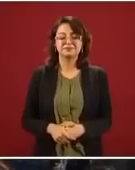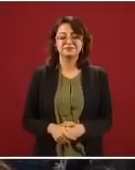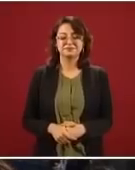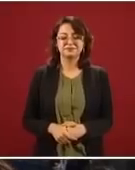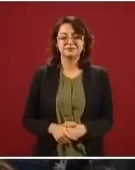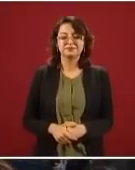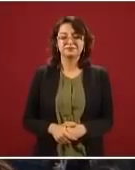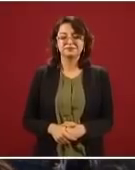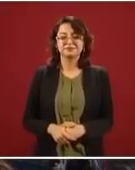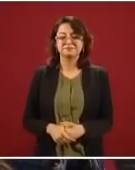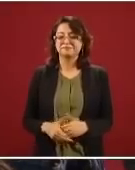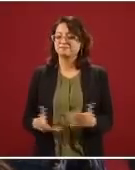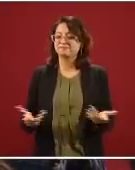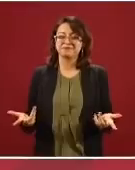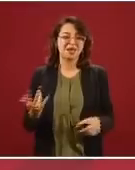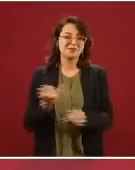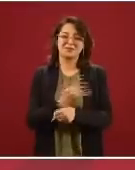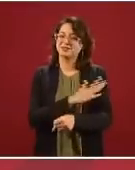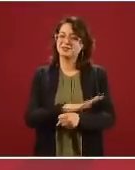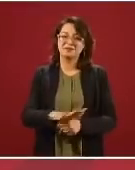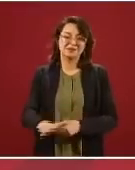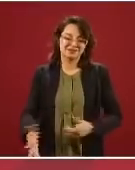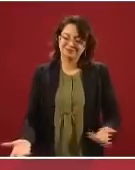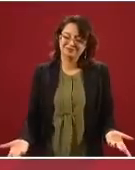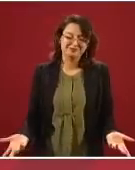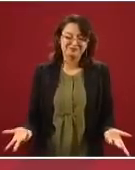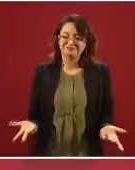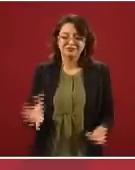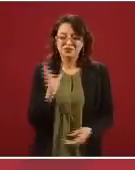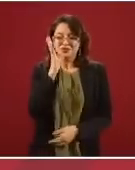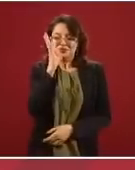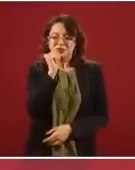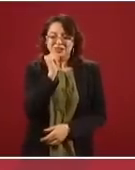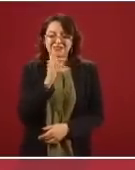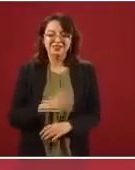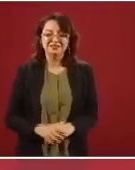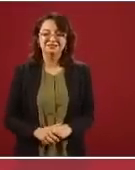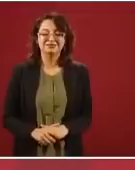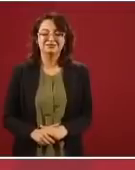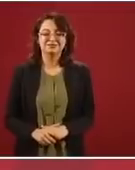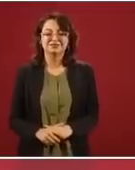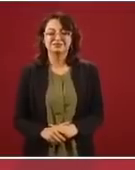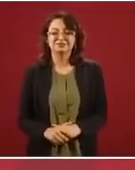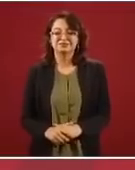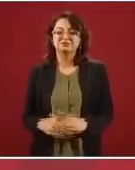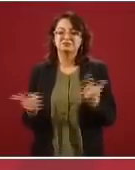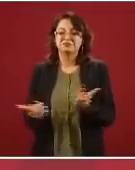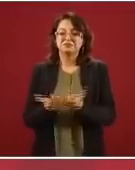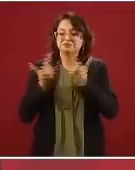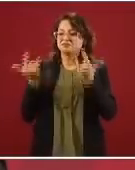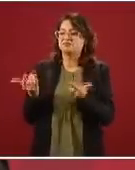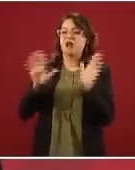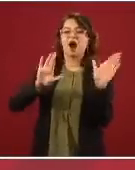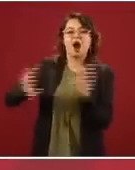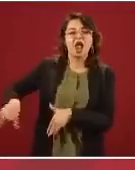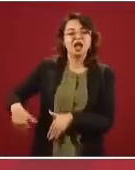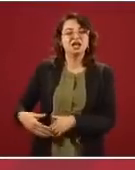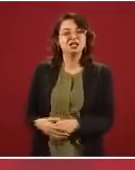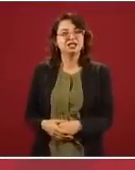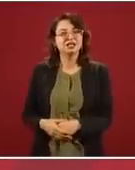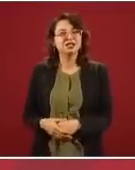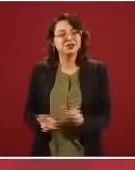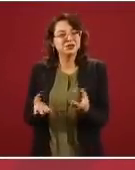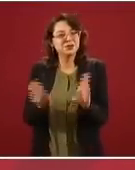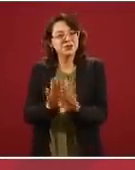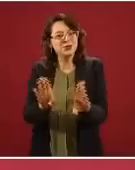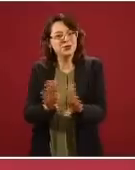No podemos estar así. ¿Cómo darle la espalda a nuestro pasado? Eso tiene que